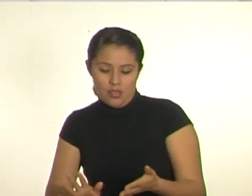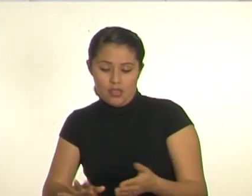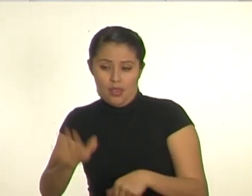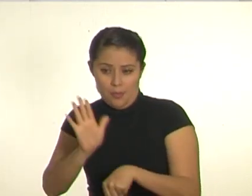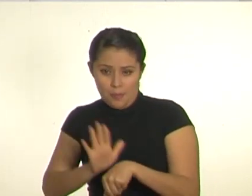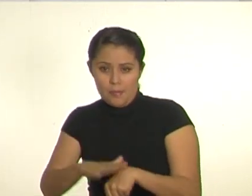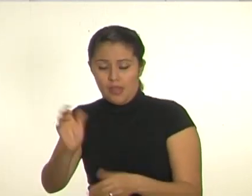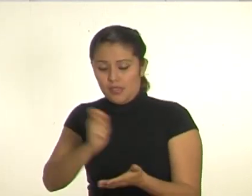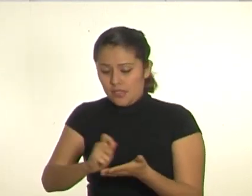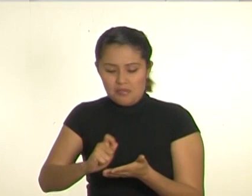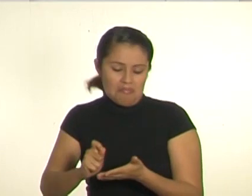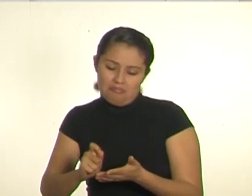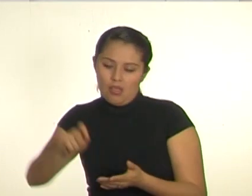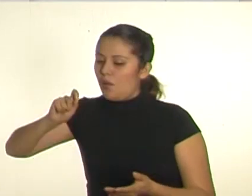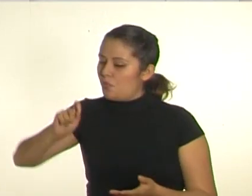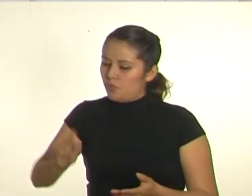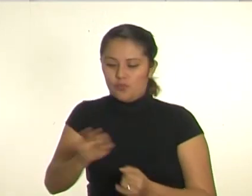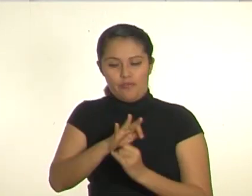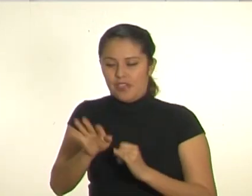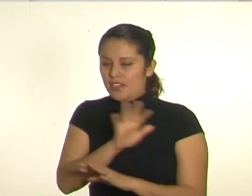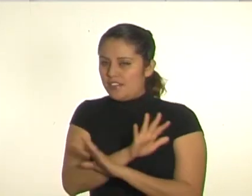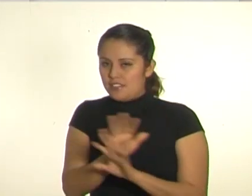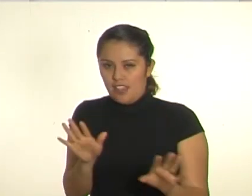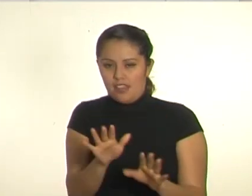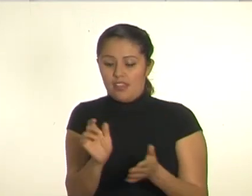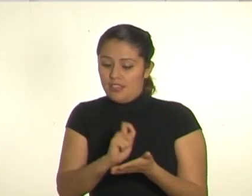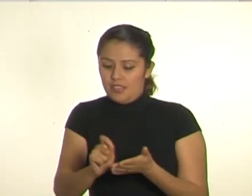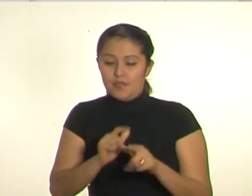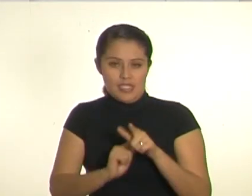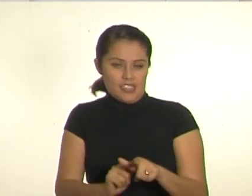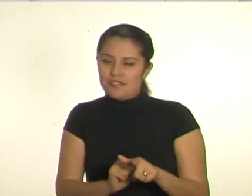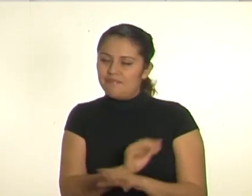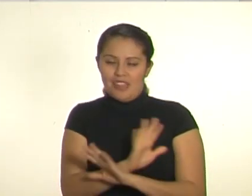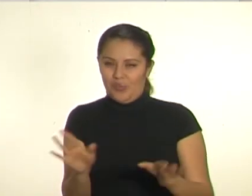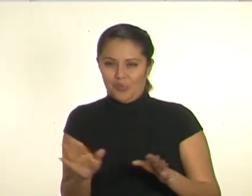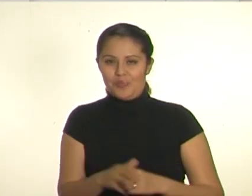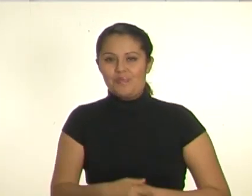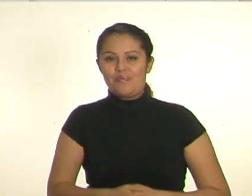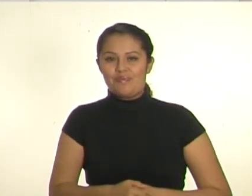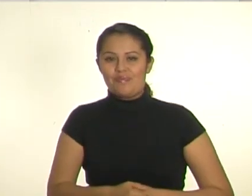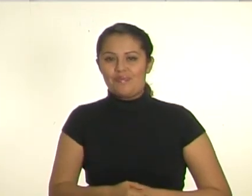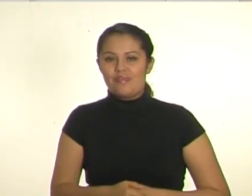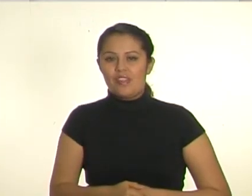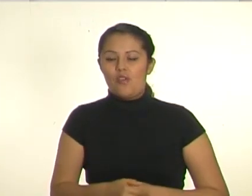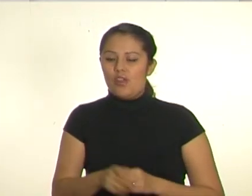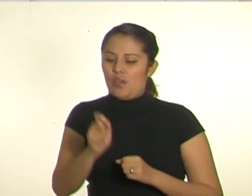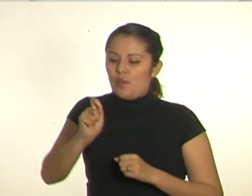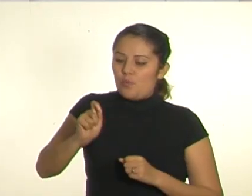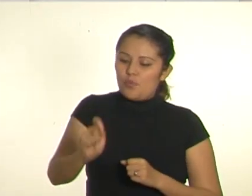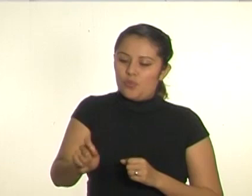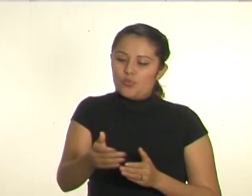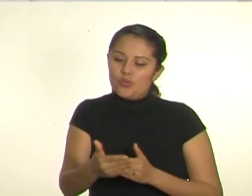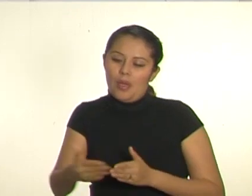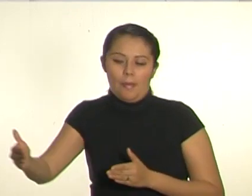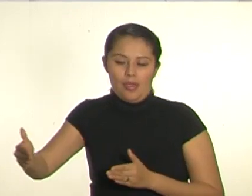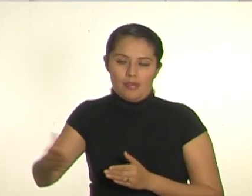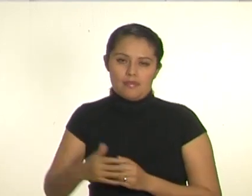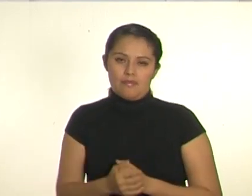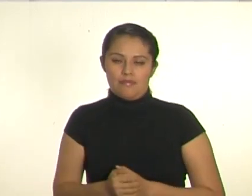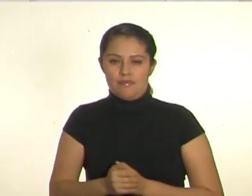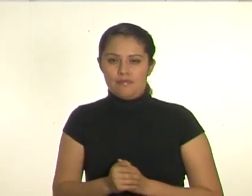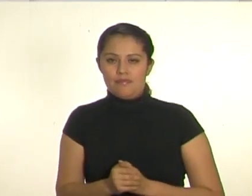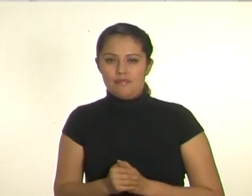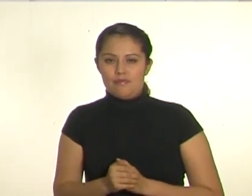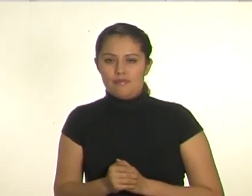total con el texto. Ahora, vamos a leer el punto y aparte. Dejamos